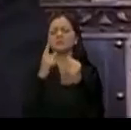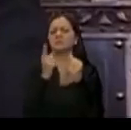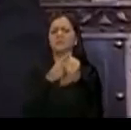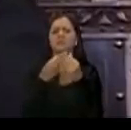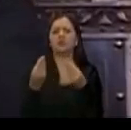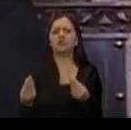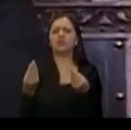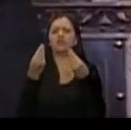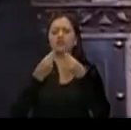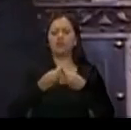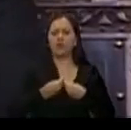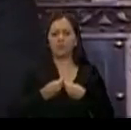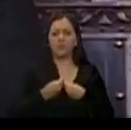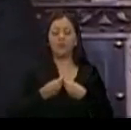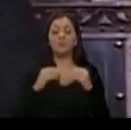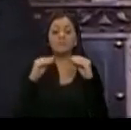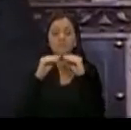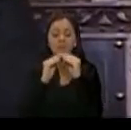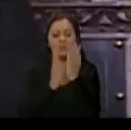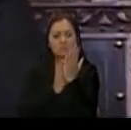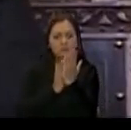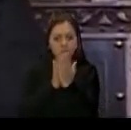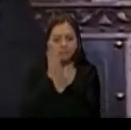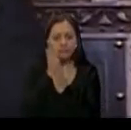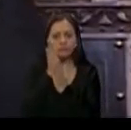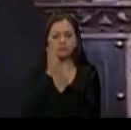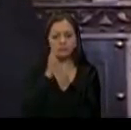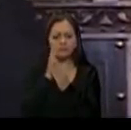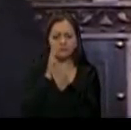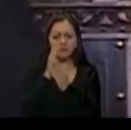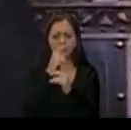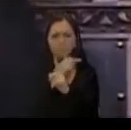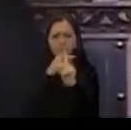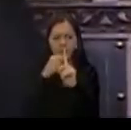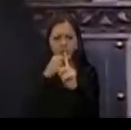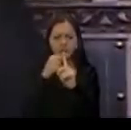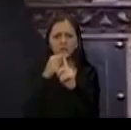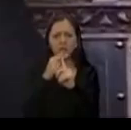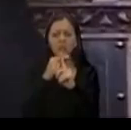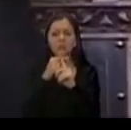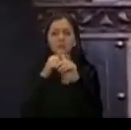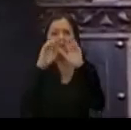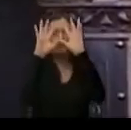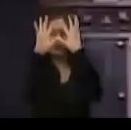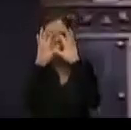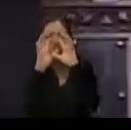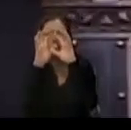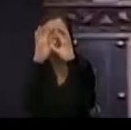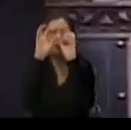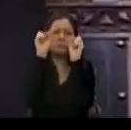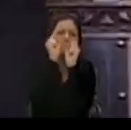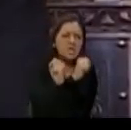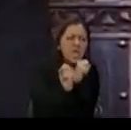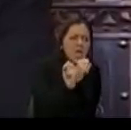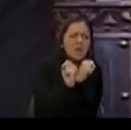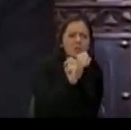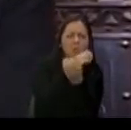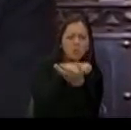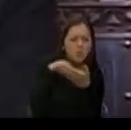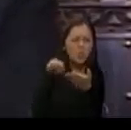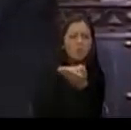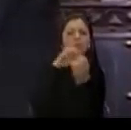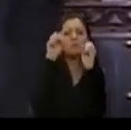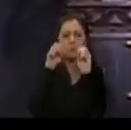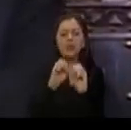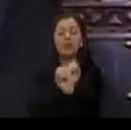principios, iluminar el camino, disipar tinieblas. Y ahí es la respuesta, con la ayuda